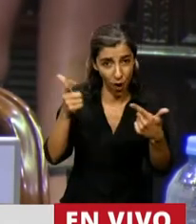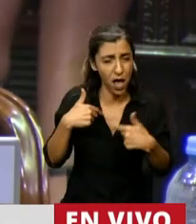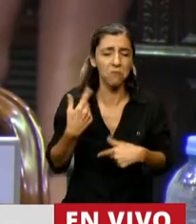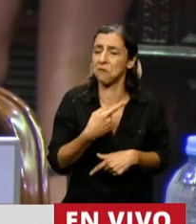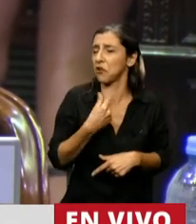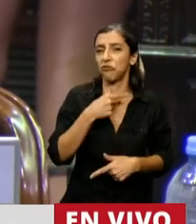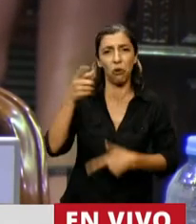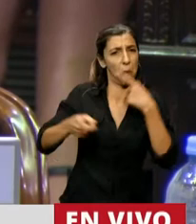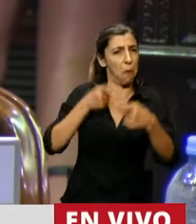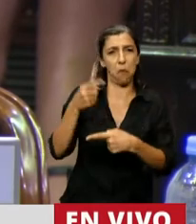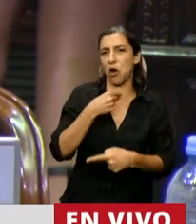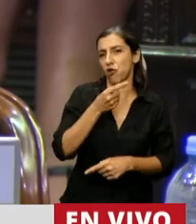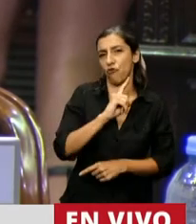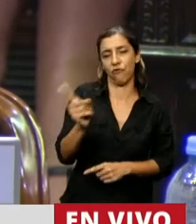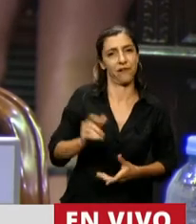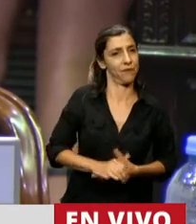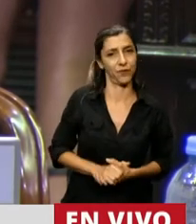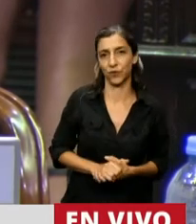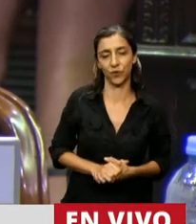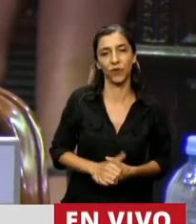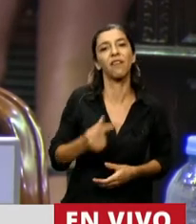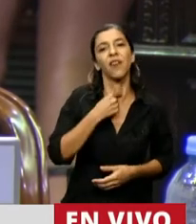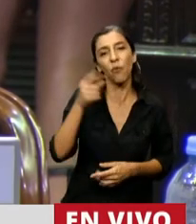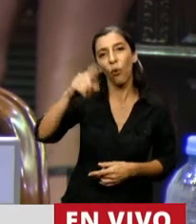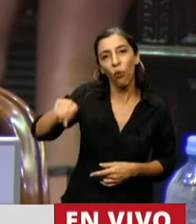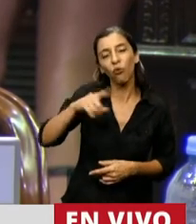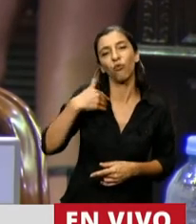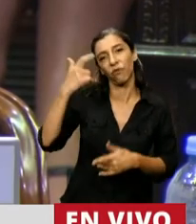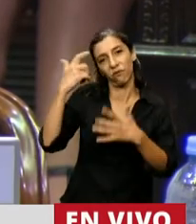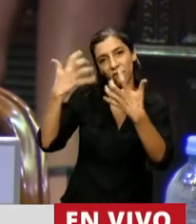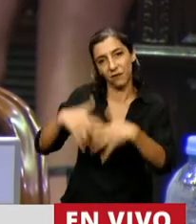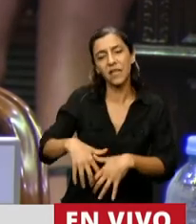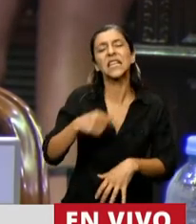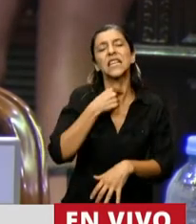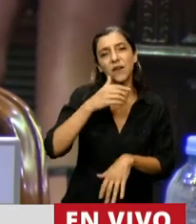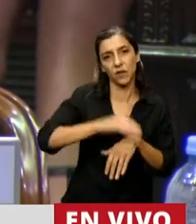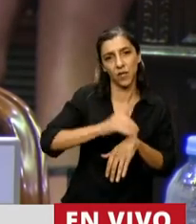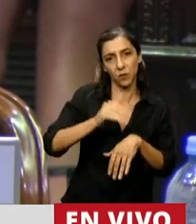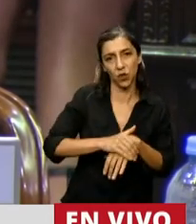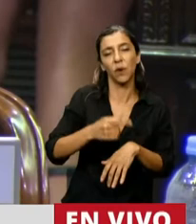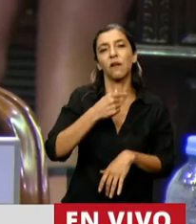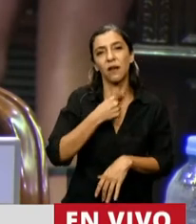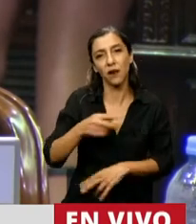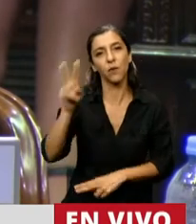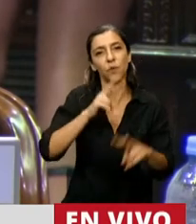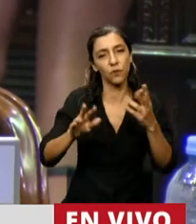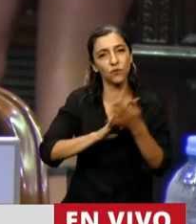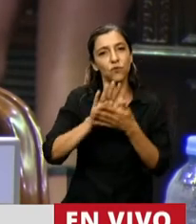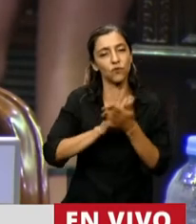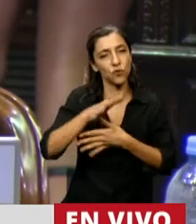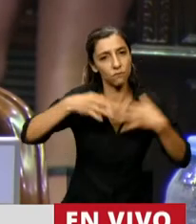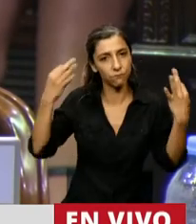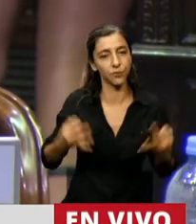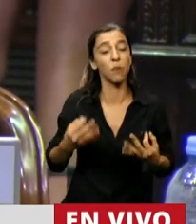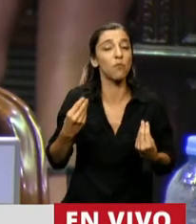atacar lo de la misma manera queremos que reflexionen queremos ser responsables queremos encontrarle una salida porque ustedes tuvieron